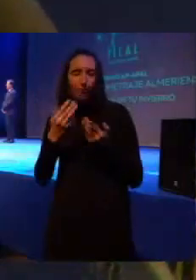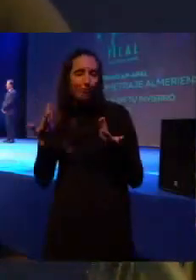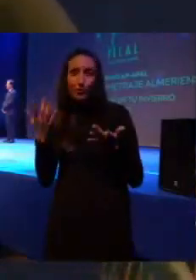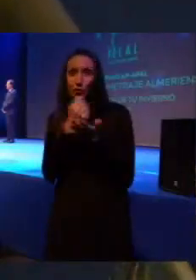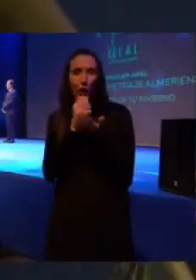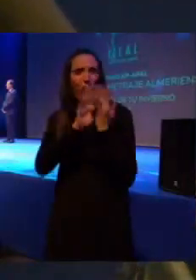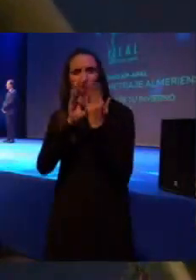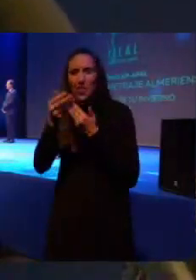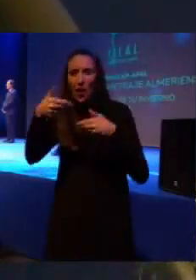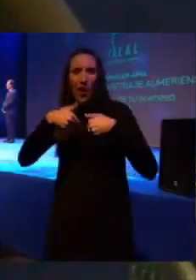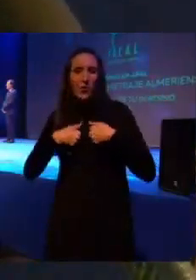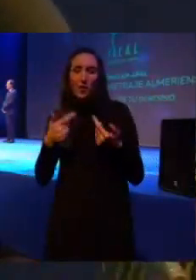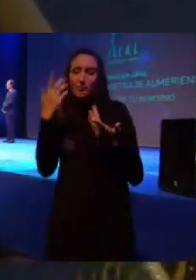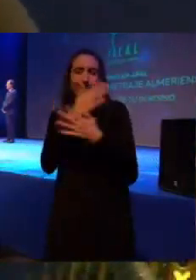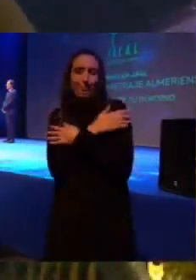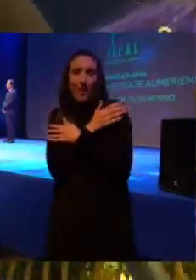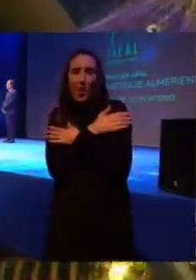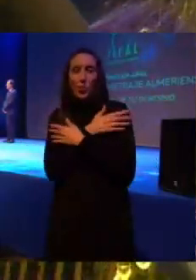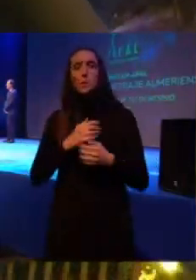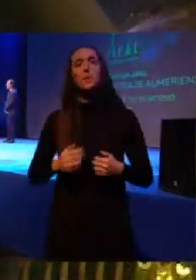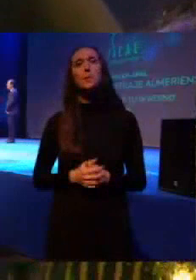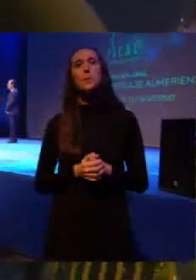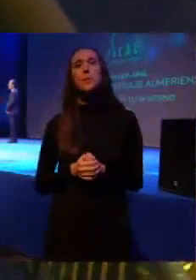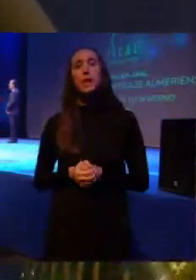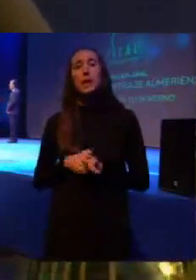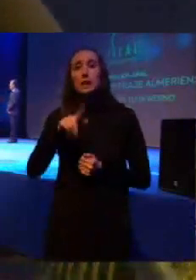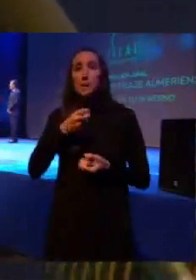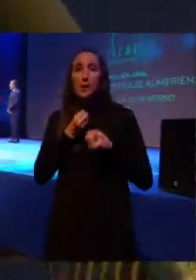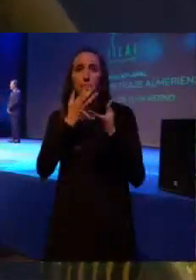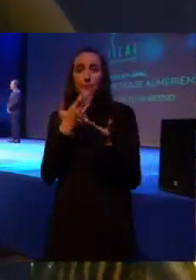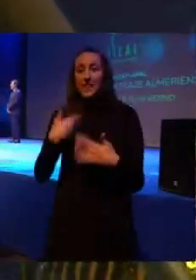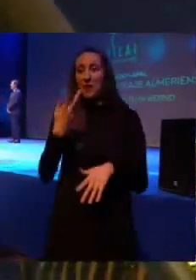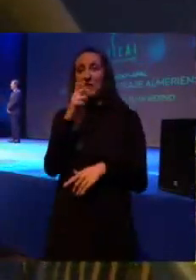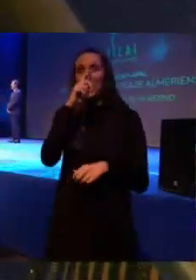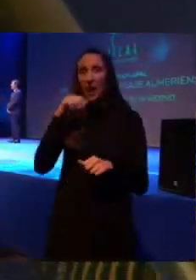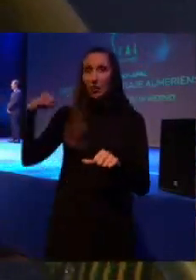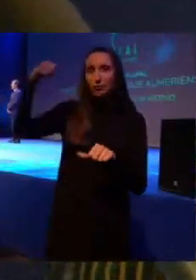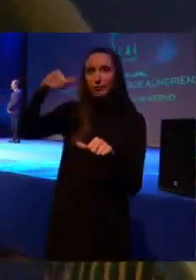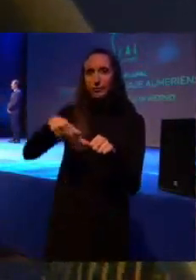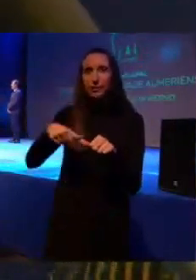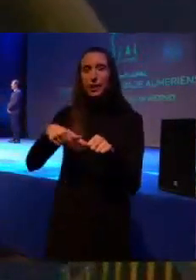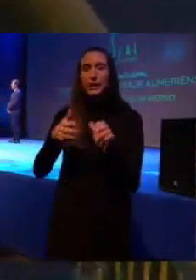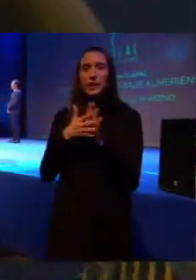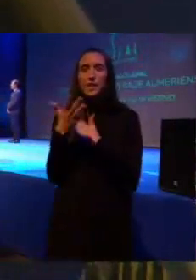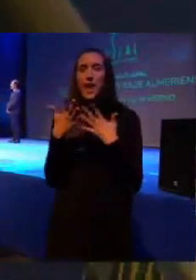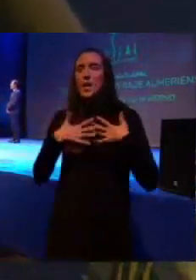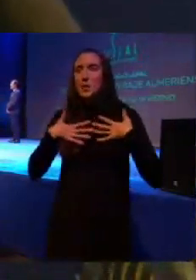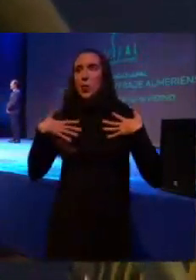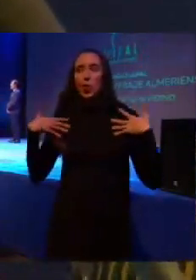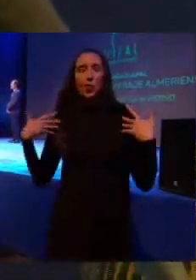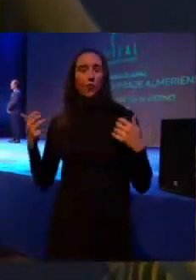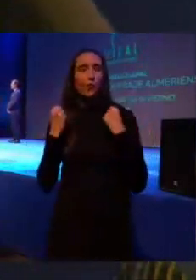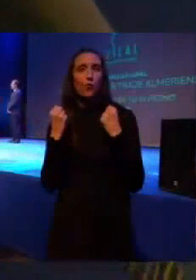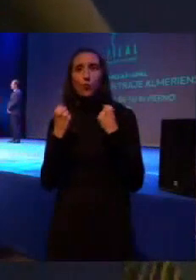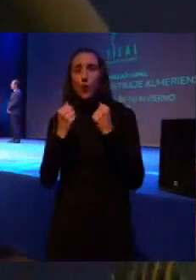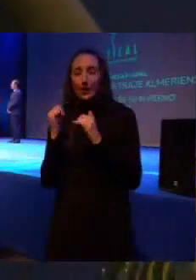que nos ayudaron. Un abrazo enorme. Decir que después de 20 años ha sido una emoción increíble llegar a